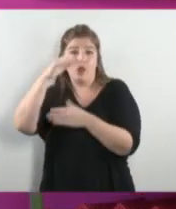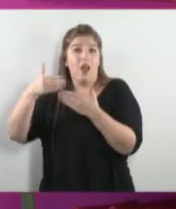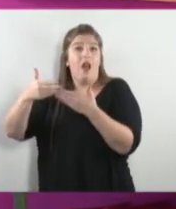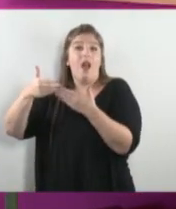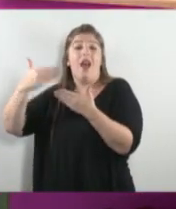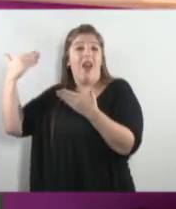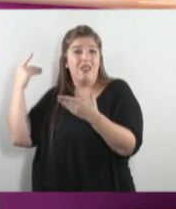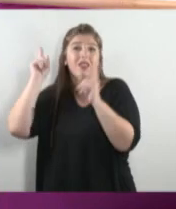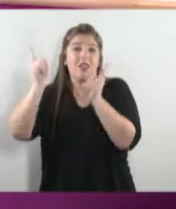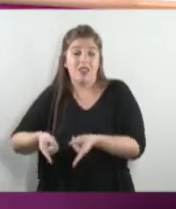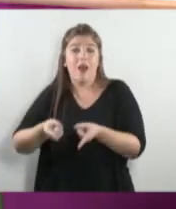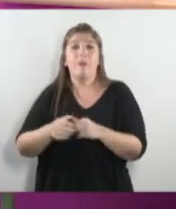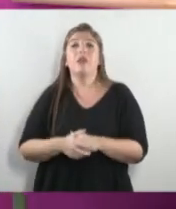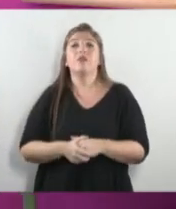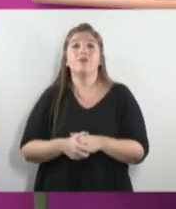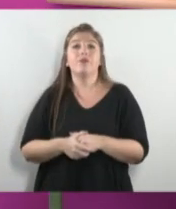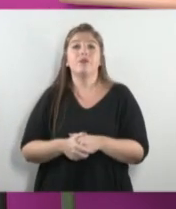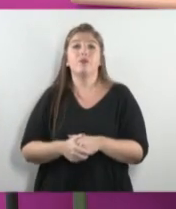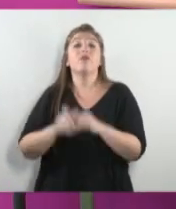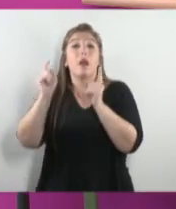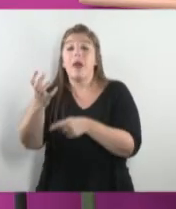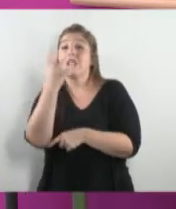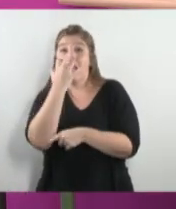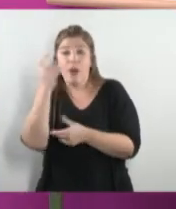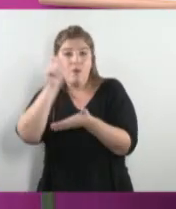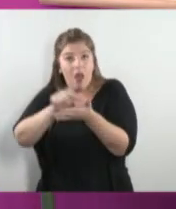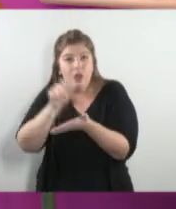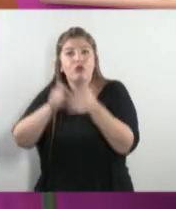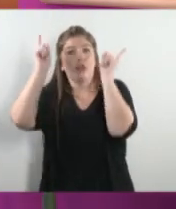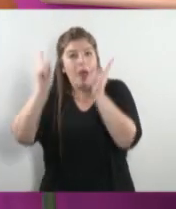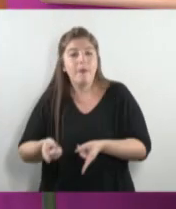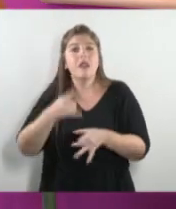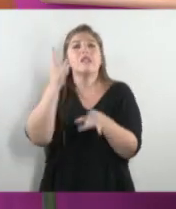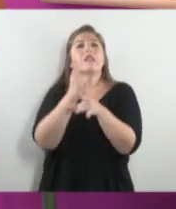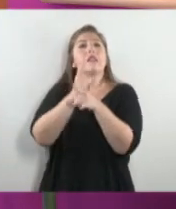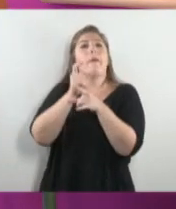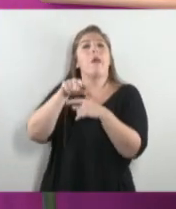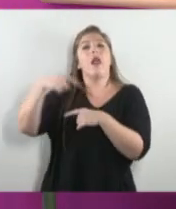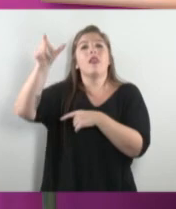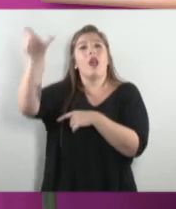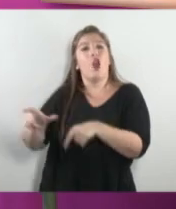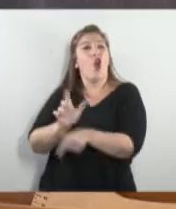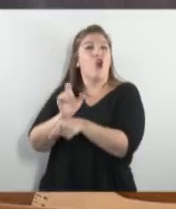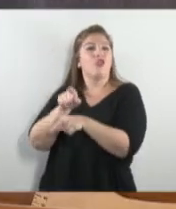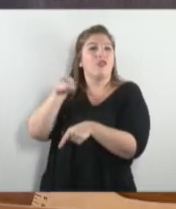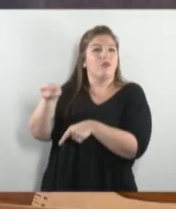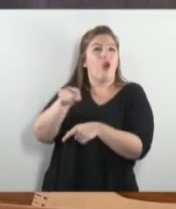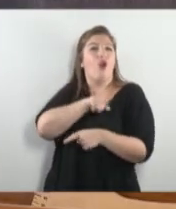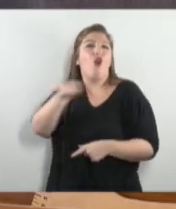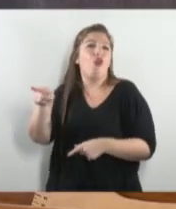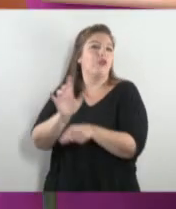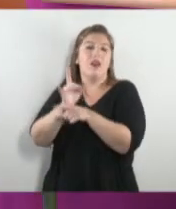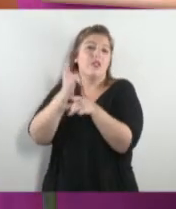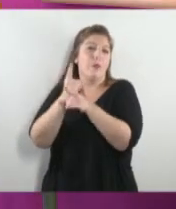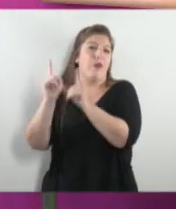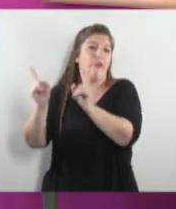Claro. Inclusive en Sarmiento también. Uh-huh. Siempre esta figura del otro permanece. Sí. Siempre hay un otro.